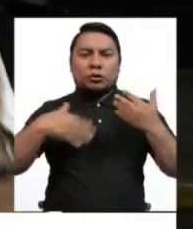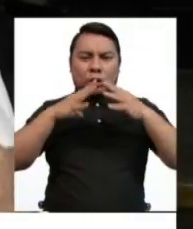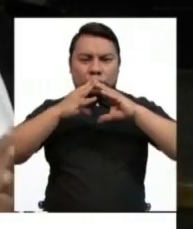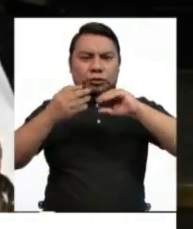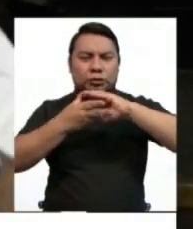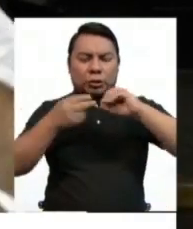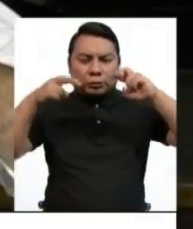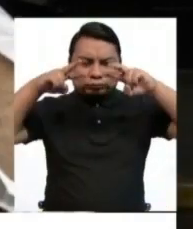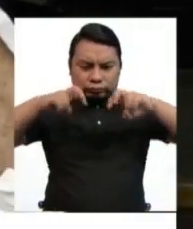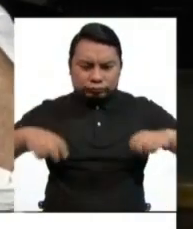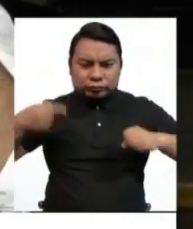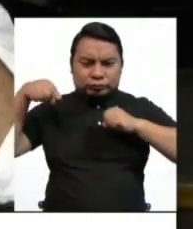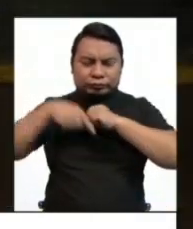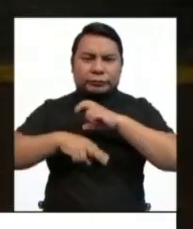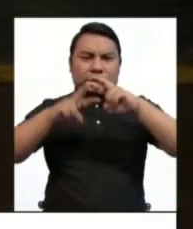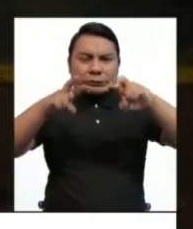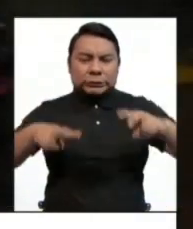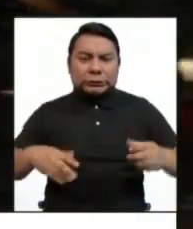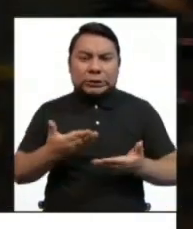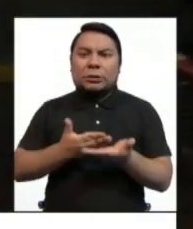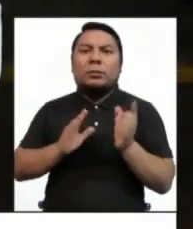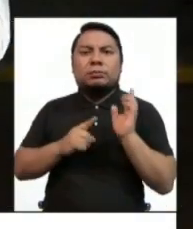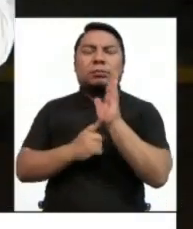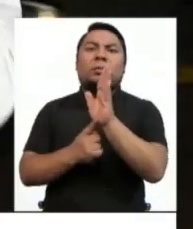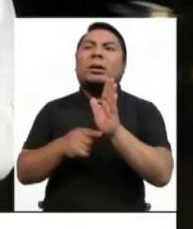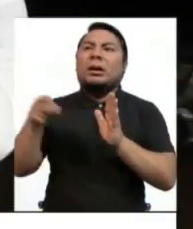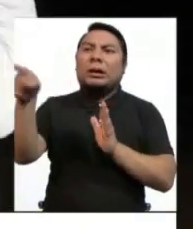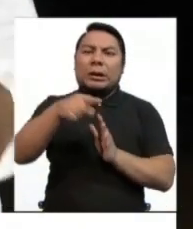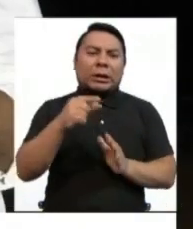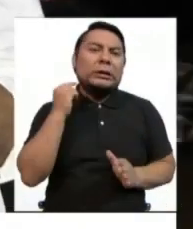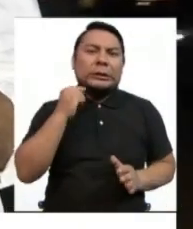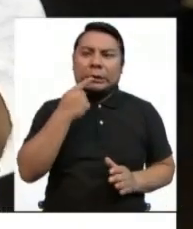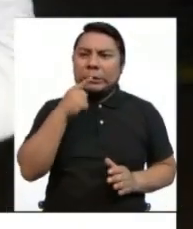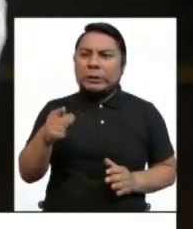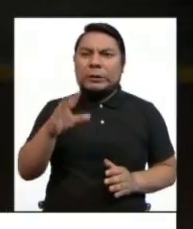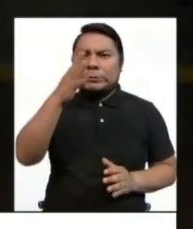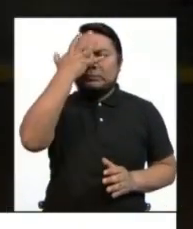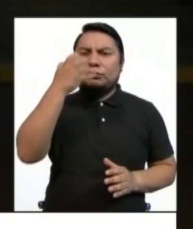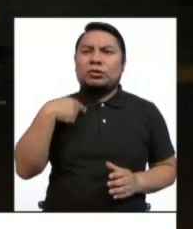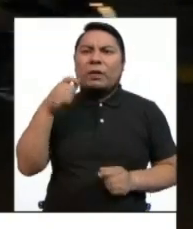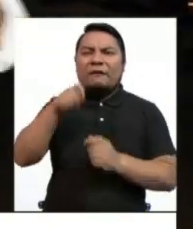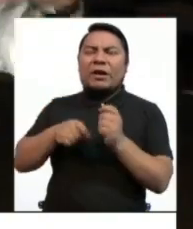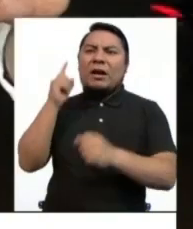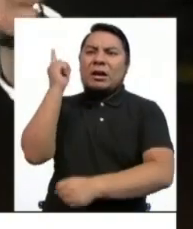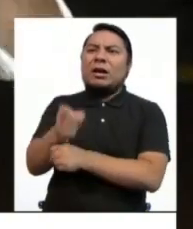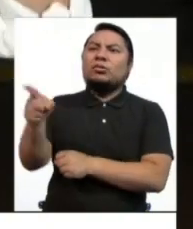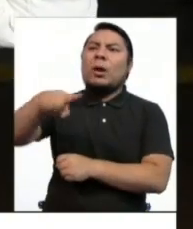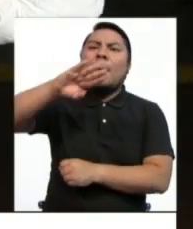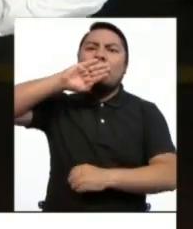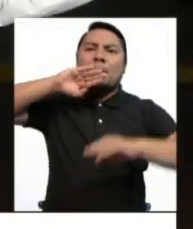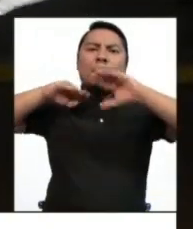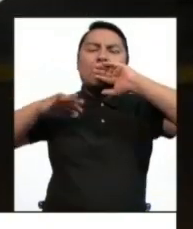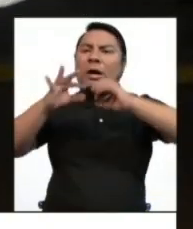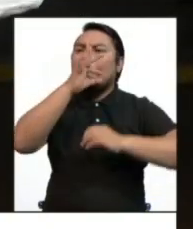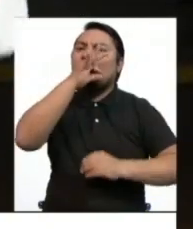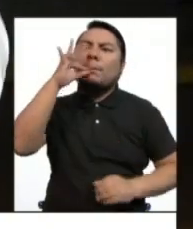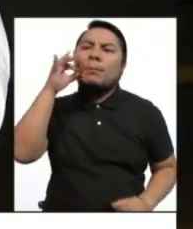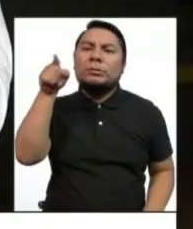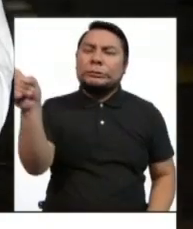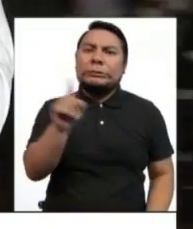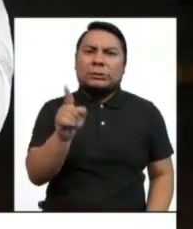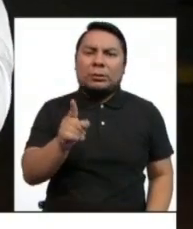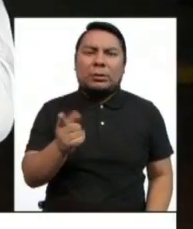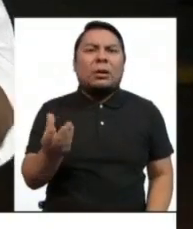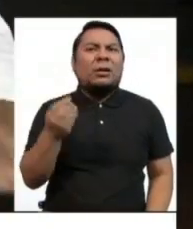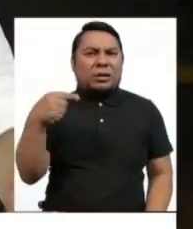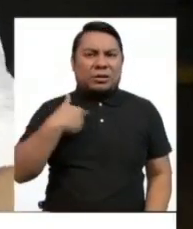características sectarias está tratando de vengarse y de silenciar a todas aquellas personas